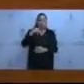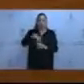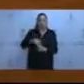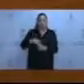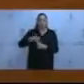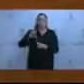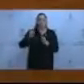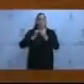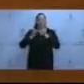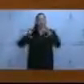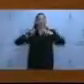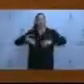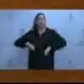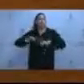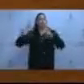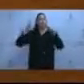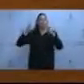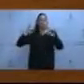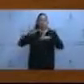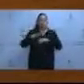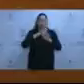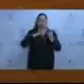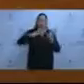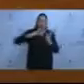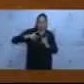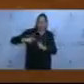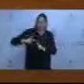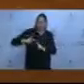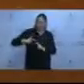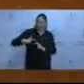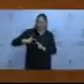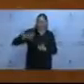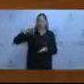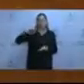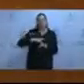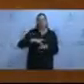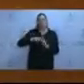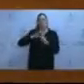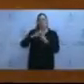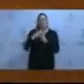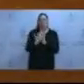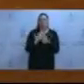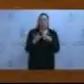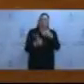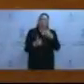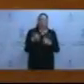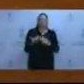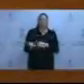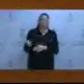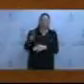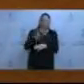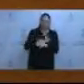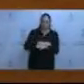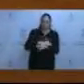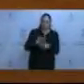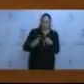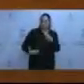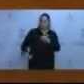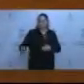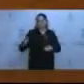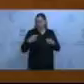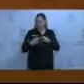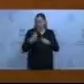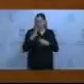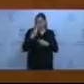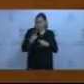Consejo de Administración de solicitar o instar la situación de preconcurso de acreedores. Esto fue ya hace 2 meses y